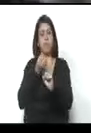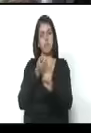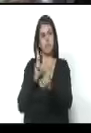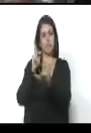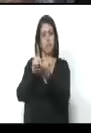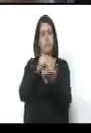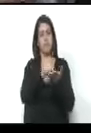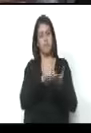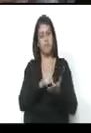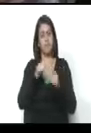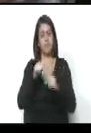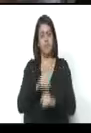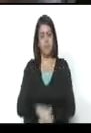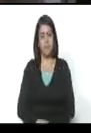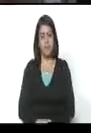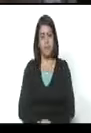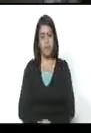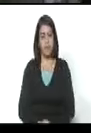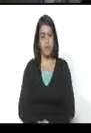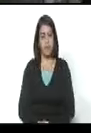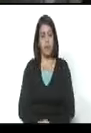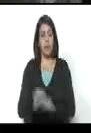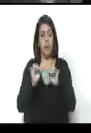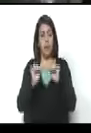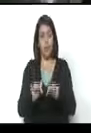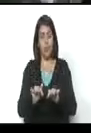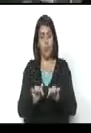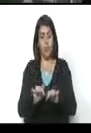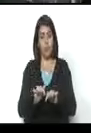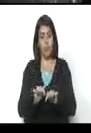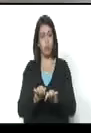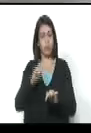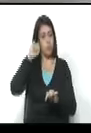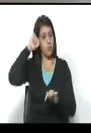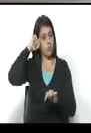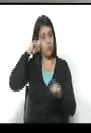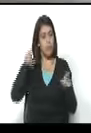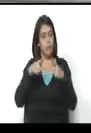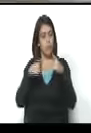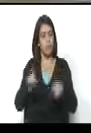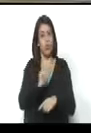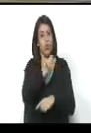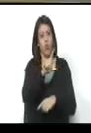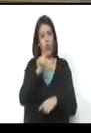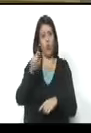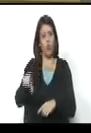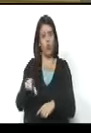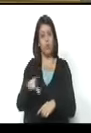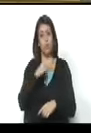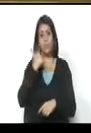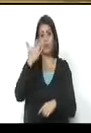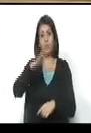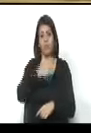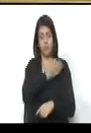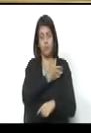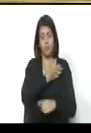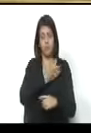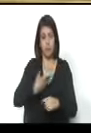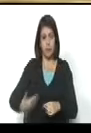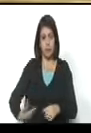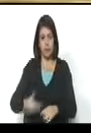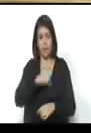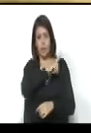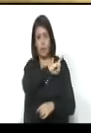participación en el marco del aniversario número 11 de la siembra de nuestro comandante eterno,